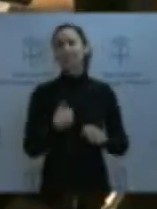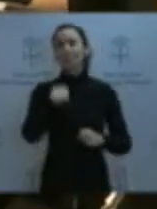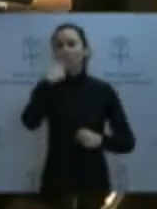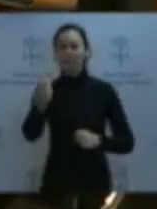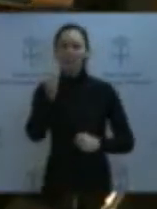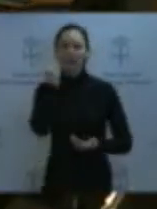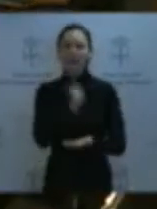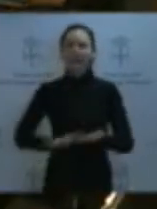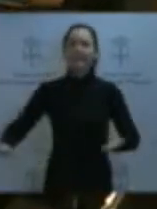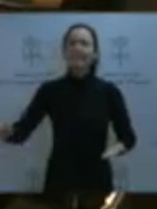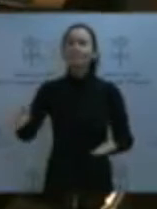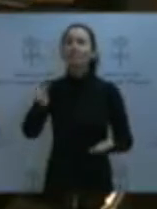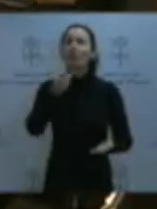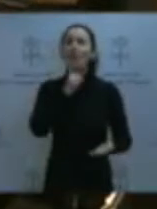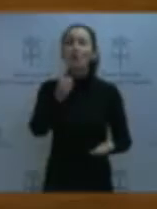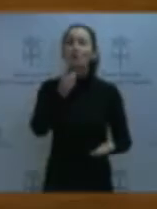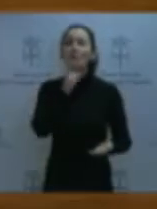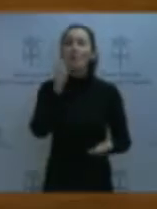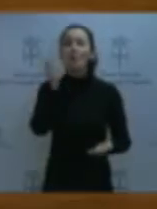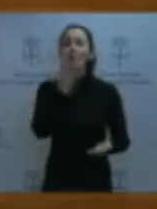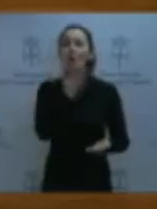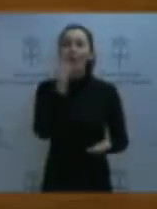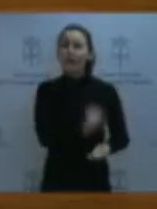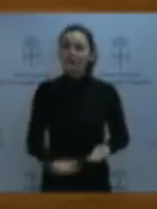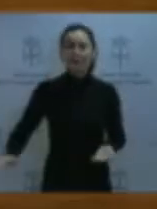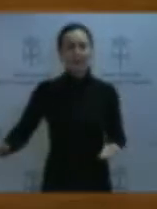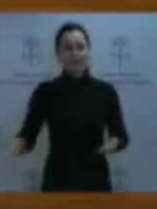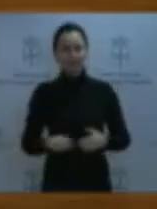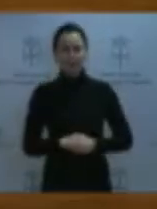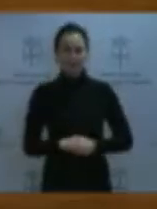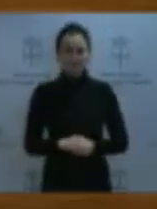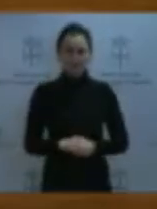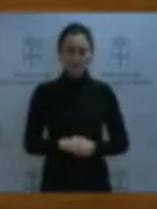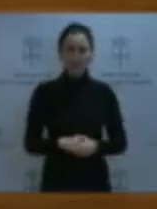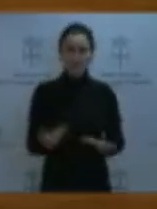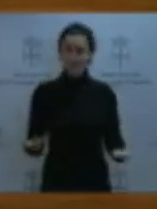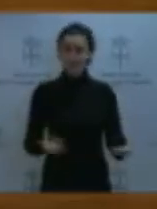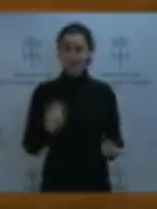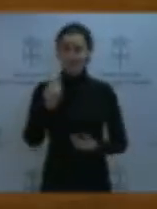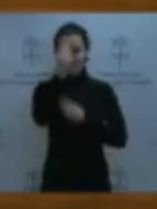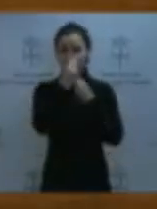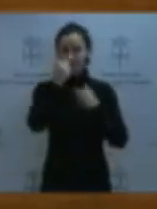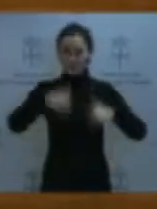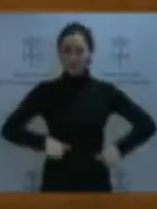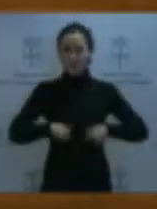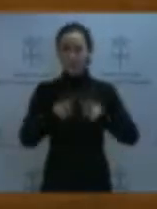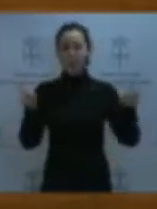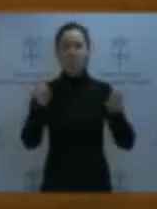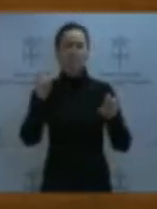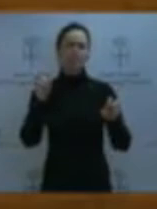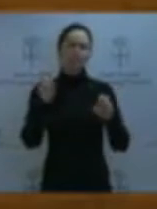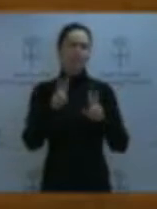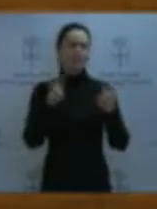salir gratis tener la escuela infantil? Desde luego, nosotros pensamos, y aquí hay una cuestión también de fondo